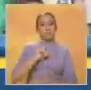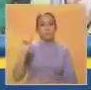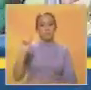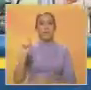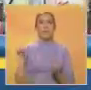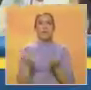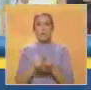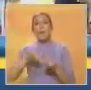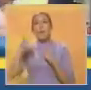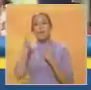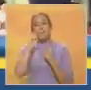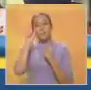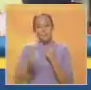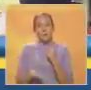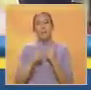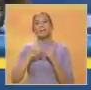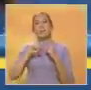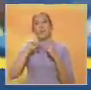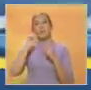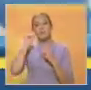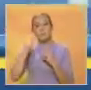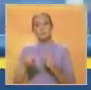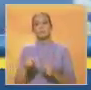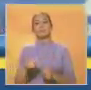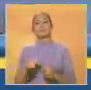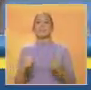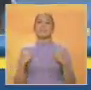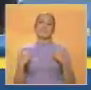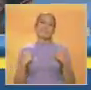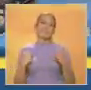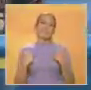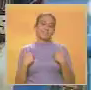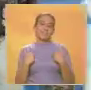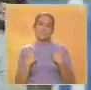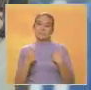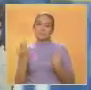queal jind argenis Díaz sufrió La